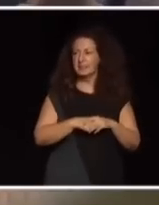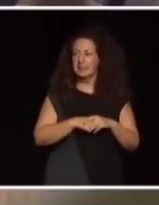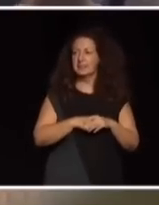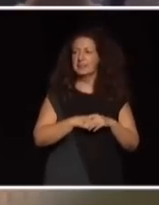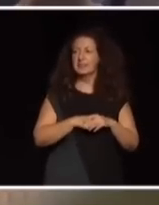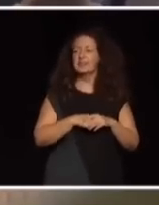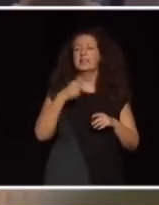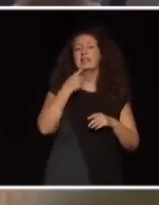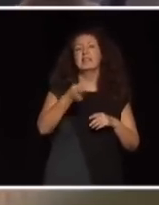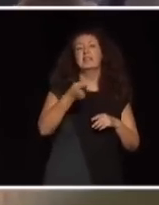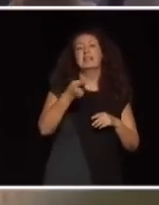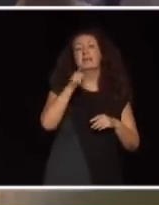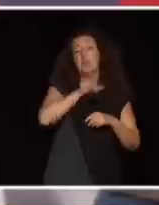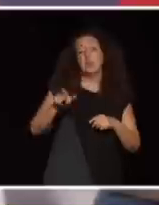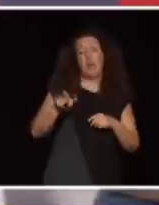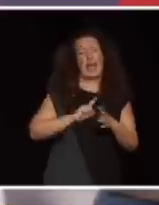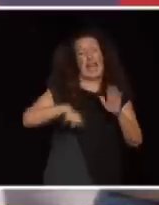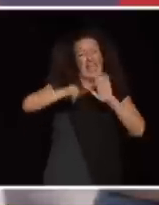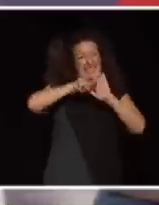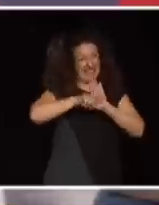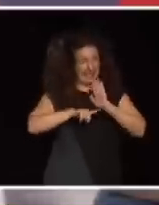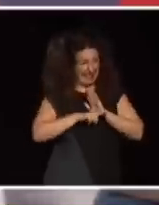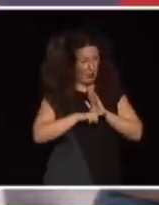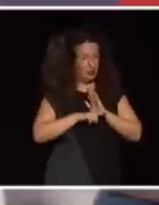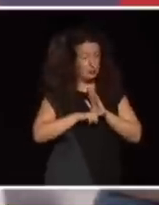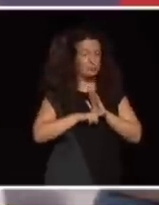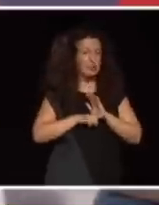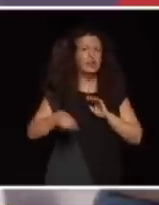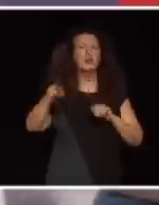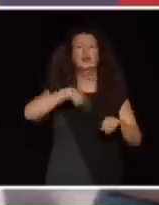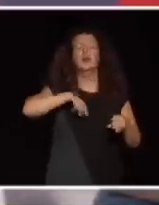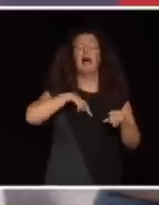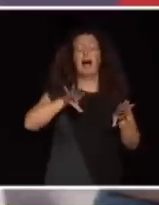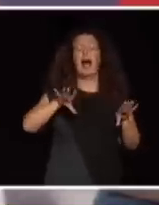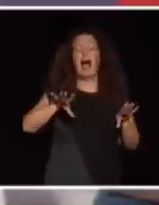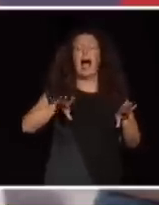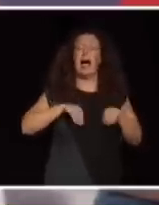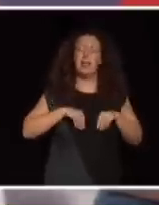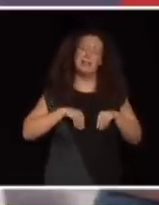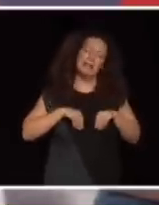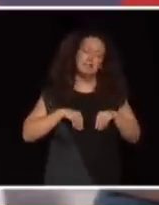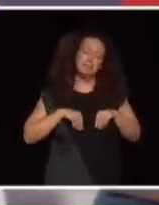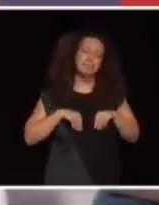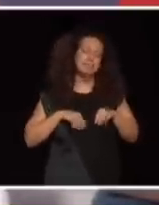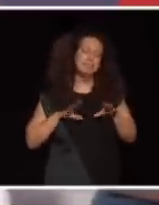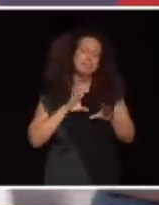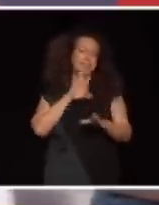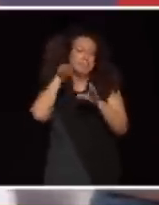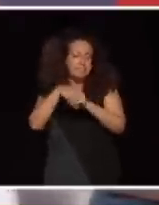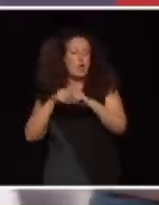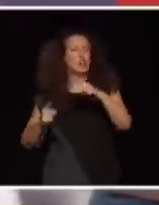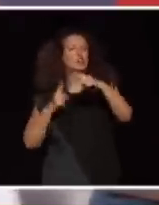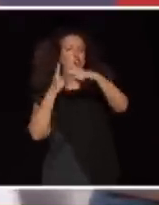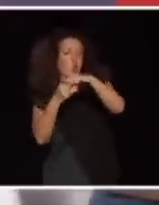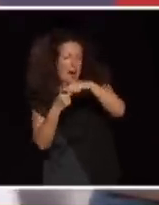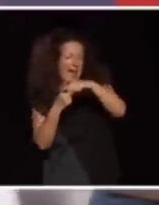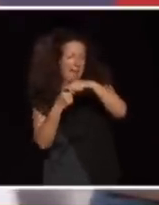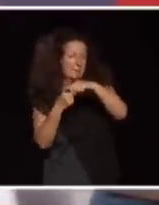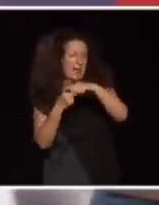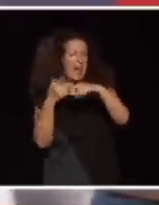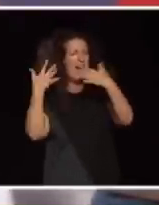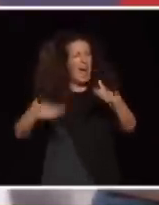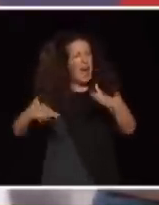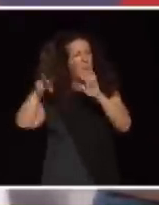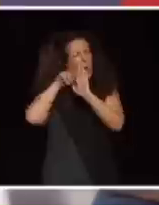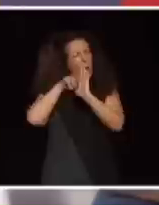inscritos y de las inscritas, que aceptamos una coalición electoral con Sumar en unas condiciones